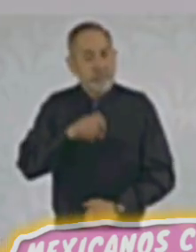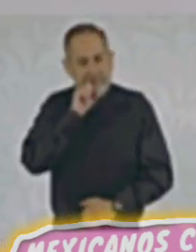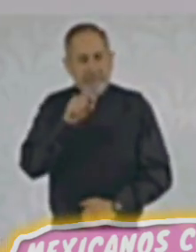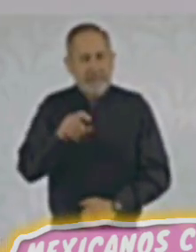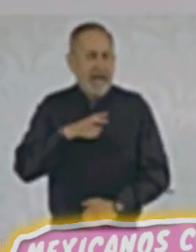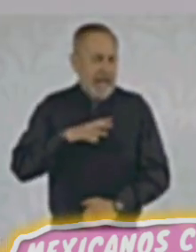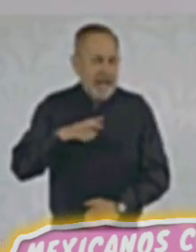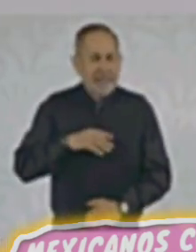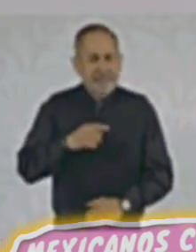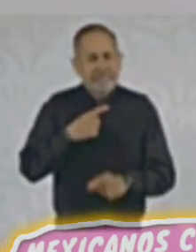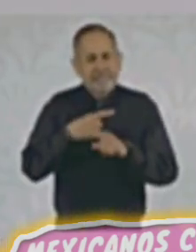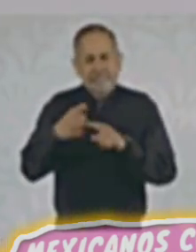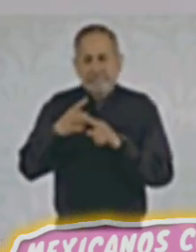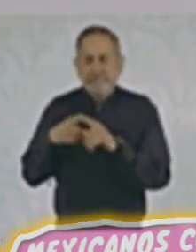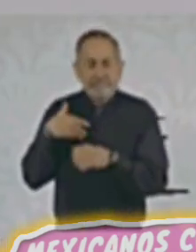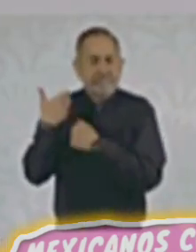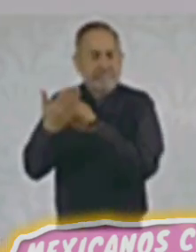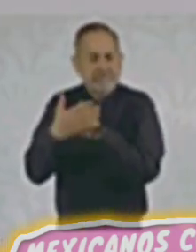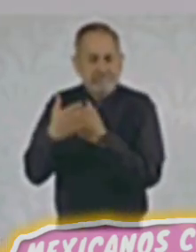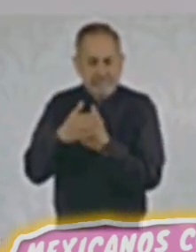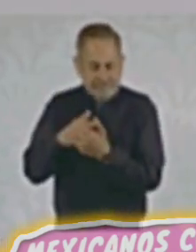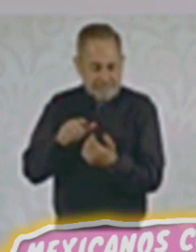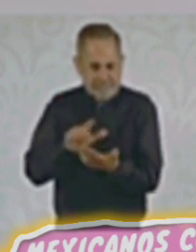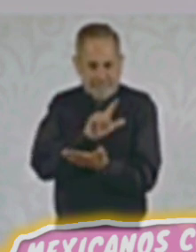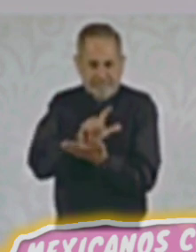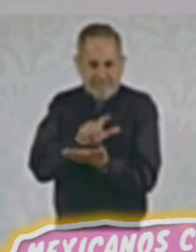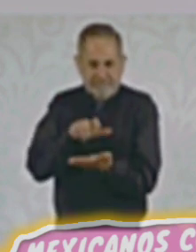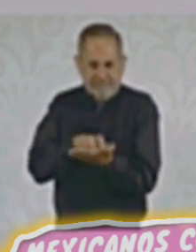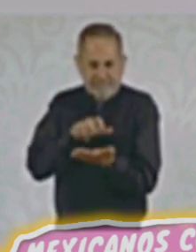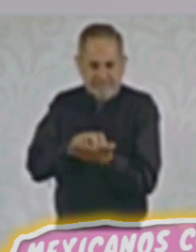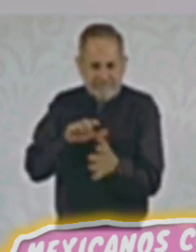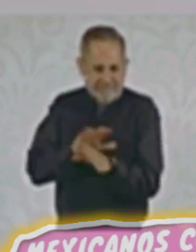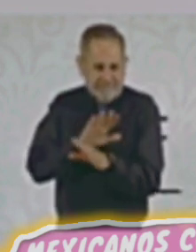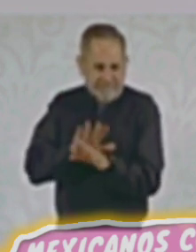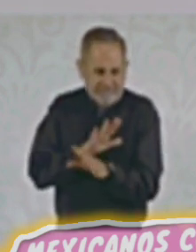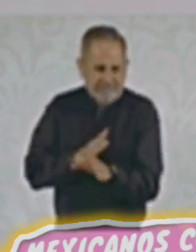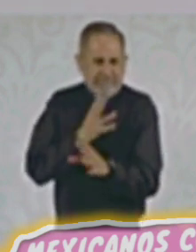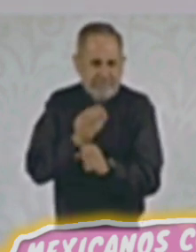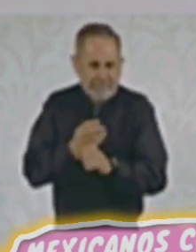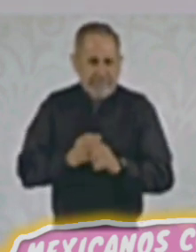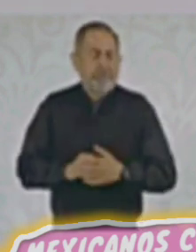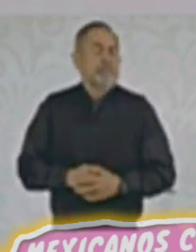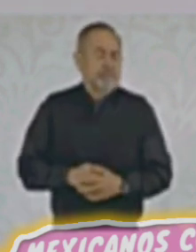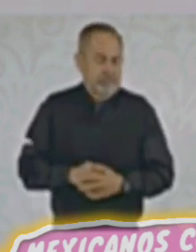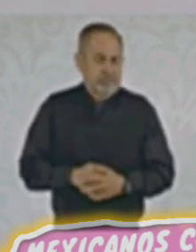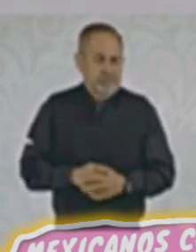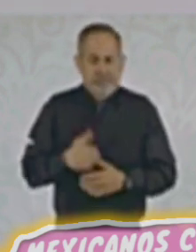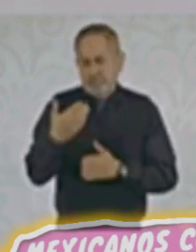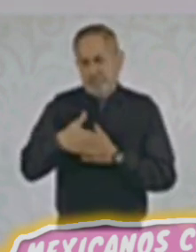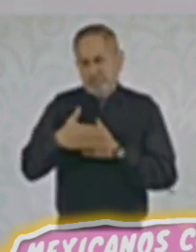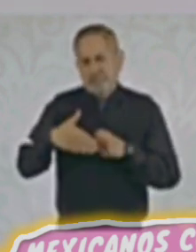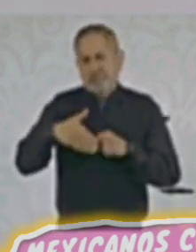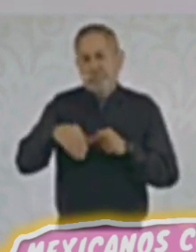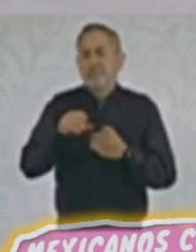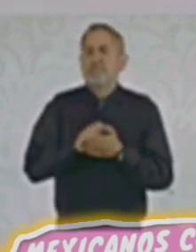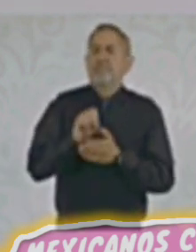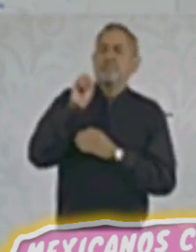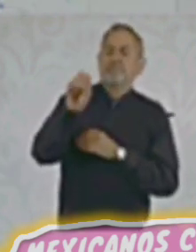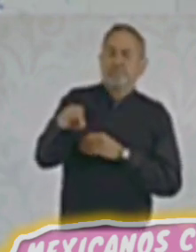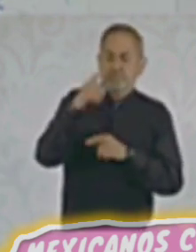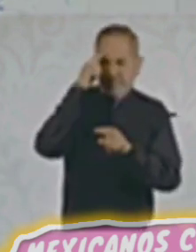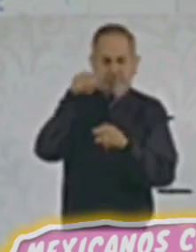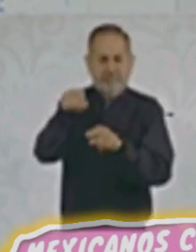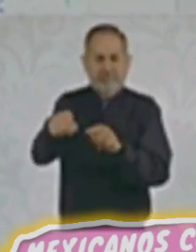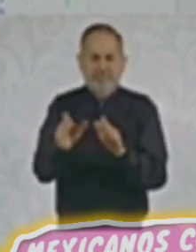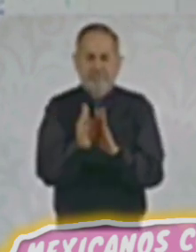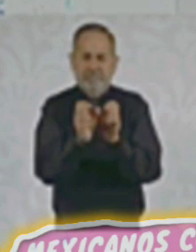todavía quedan varias reformas. Entonces, vamos a enviar la reforma constitucional para que